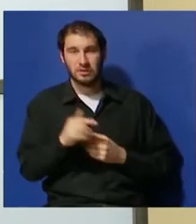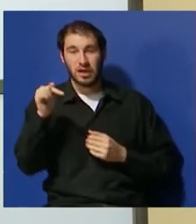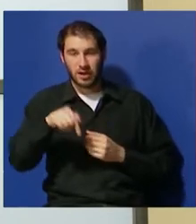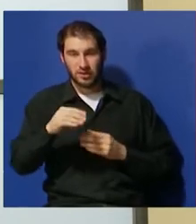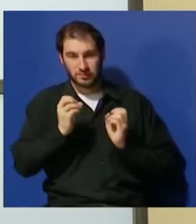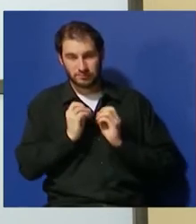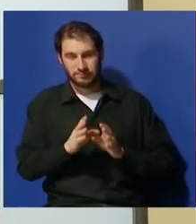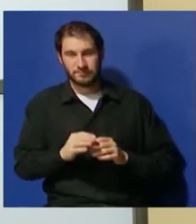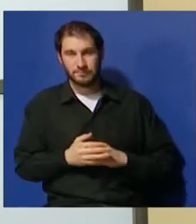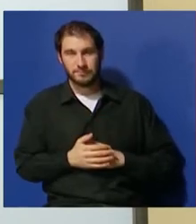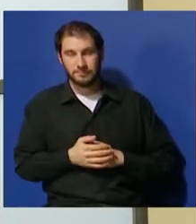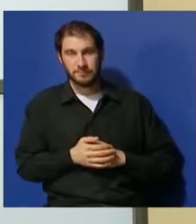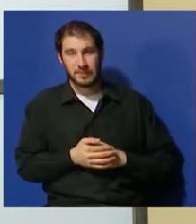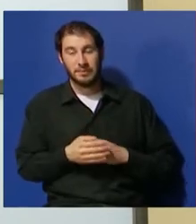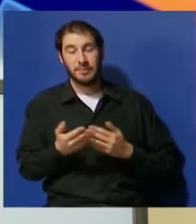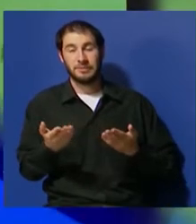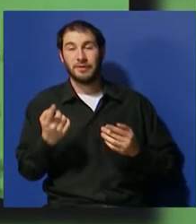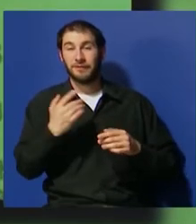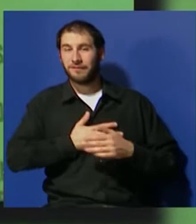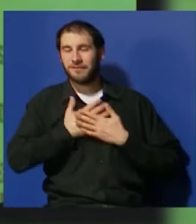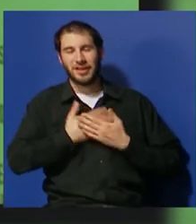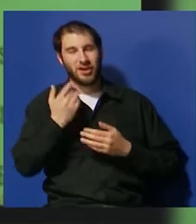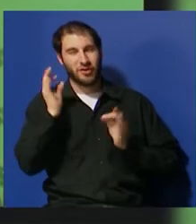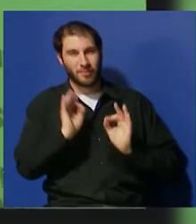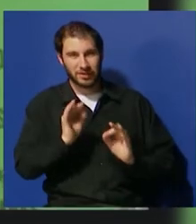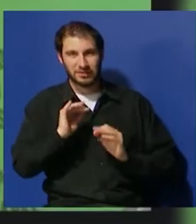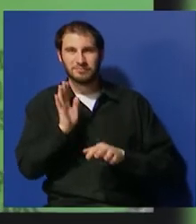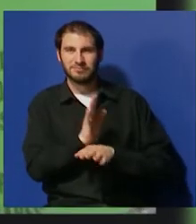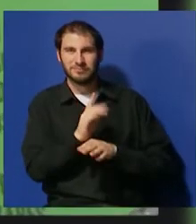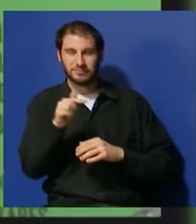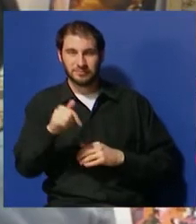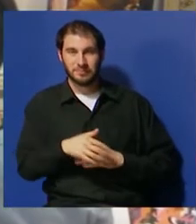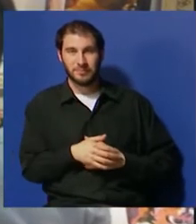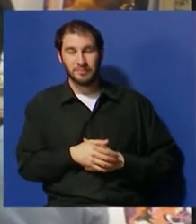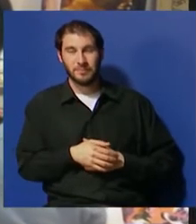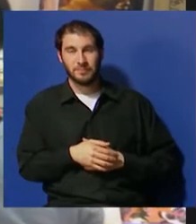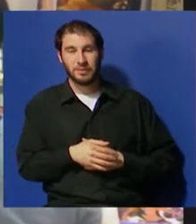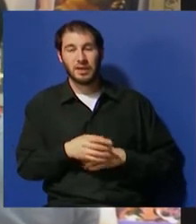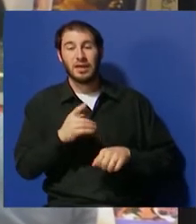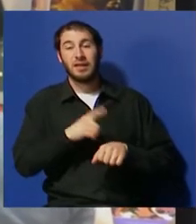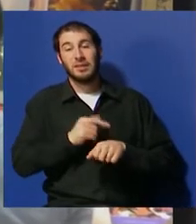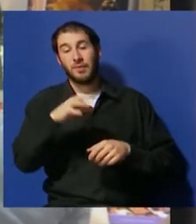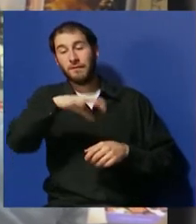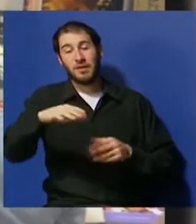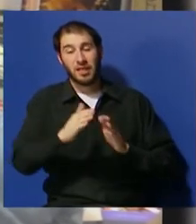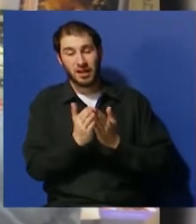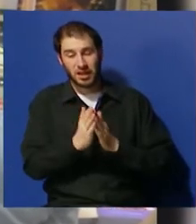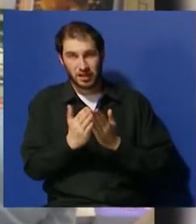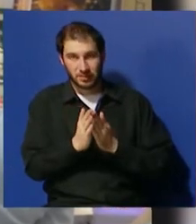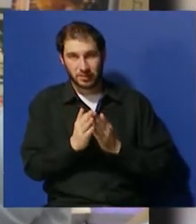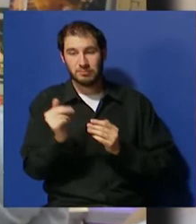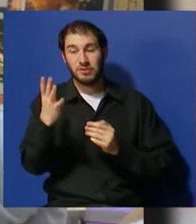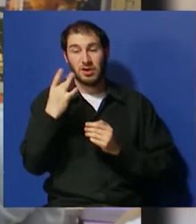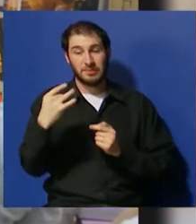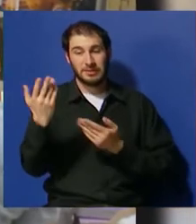ahora. Pero bueno, una felicidad enorme. Un poco tiene que ver con los tiempos de la Feria del Libro. Nos invitaron